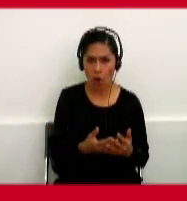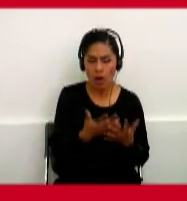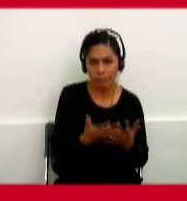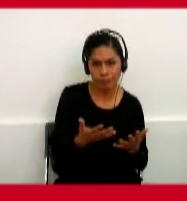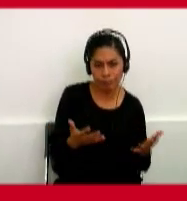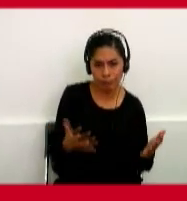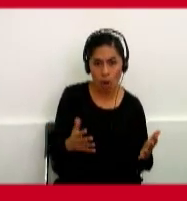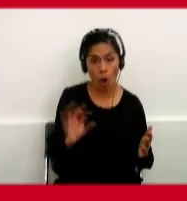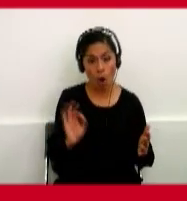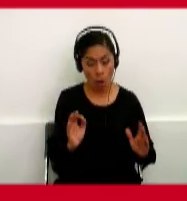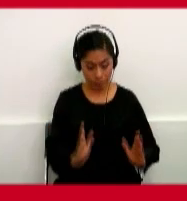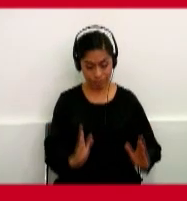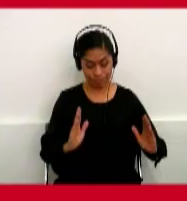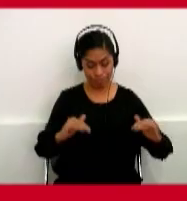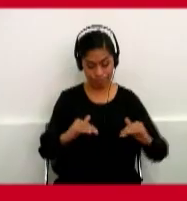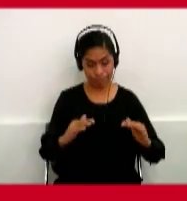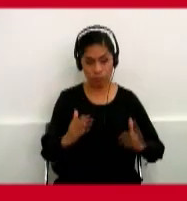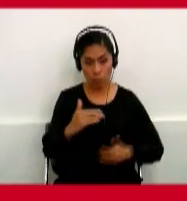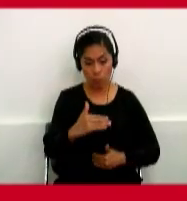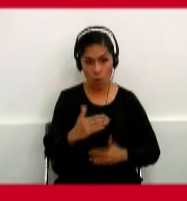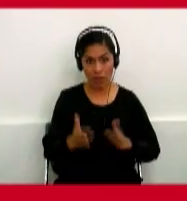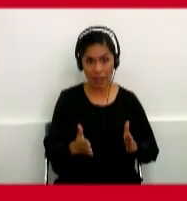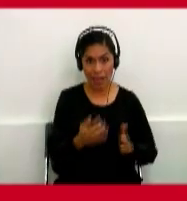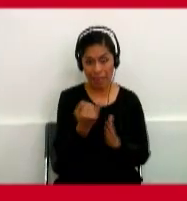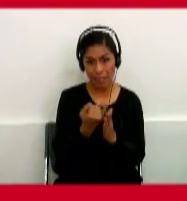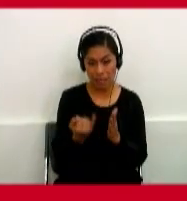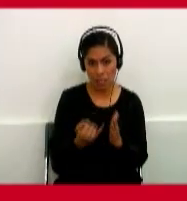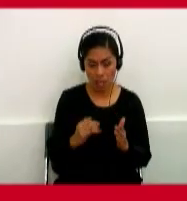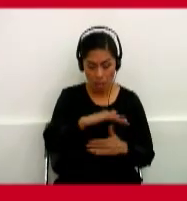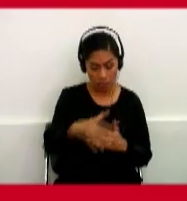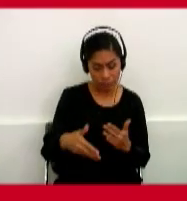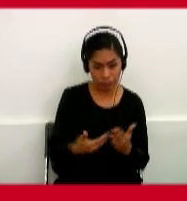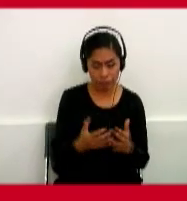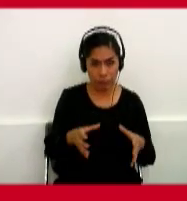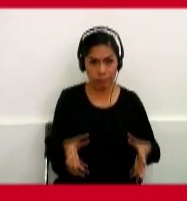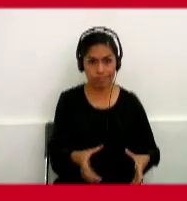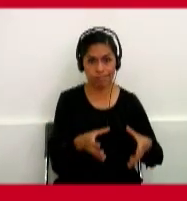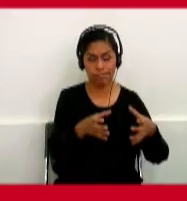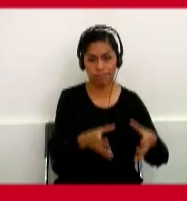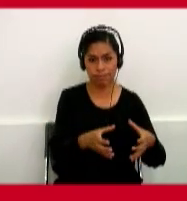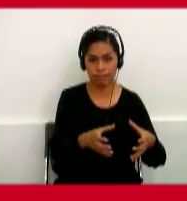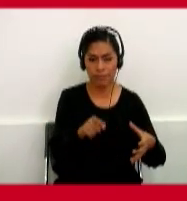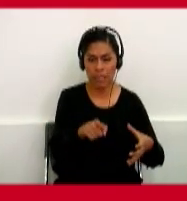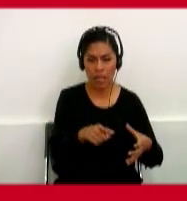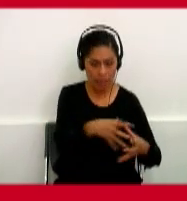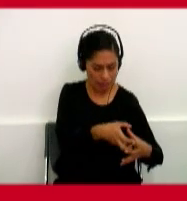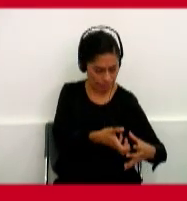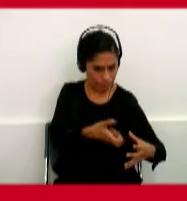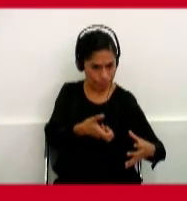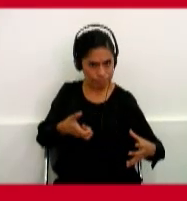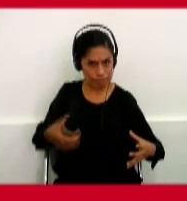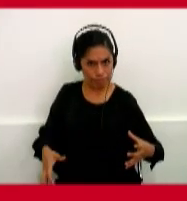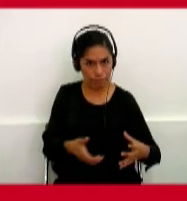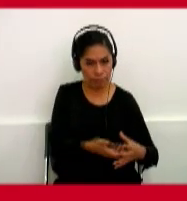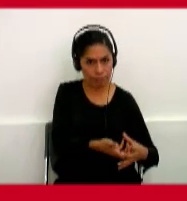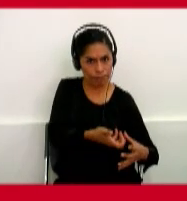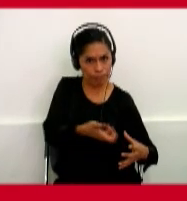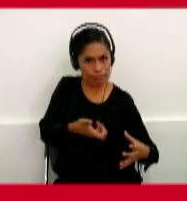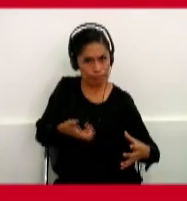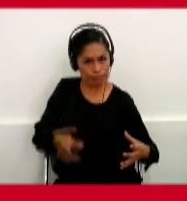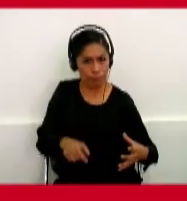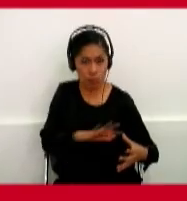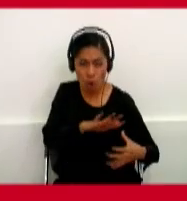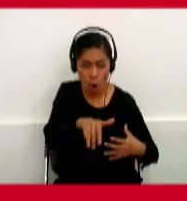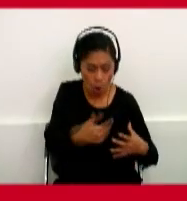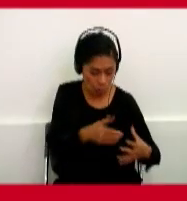o bloque que está fuera de mi diseño de mi envolvente y que entra en mi punto de extracción al momento de limpiar con el scoop. Todo